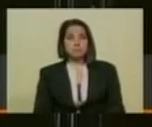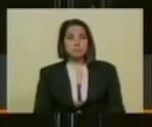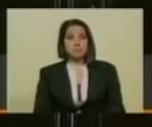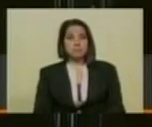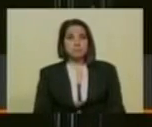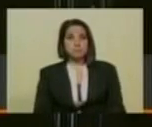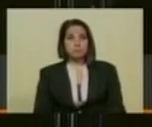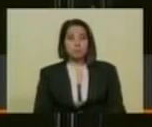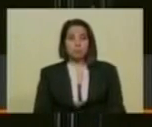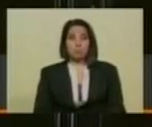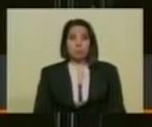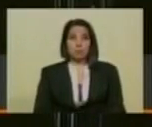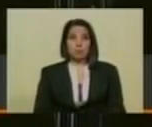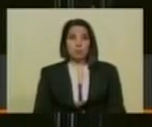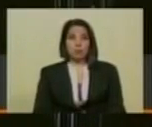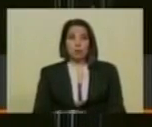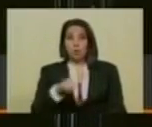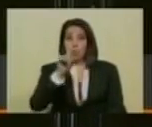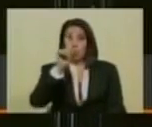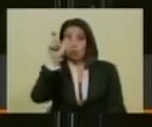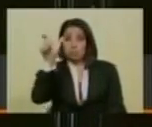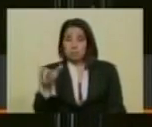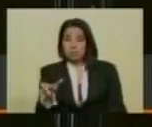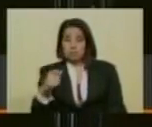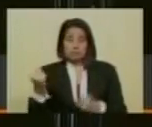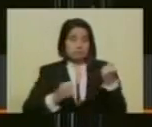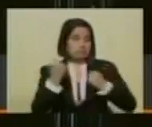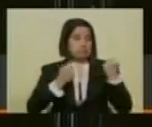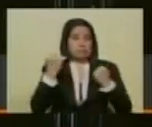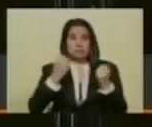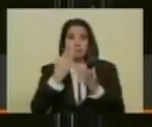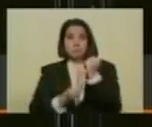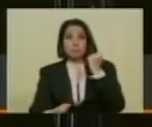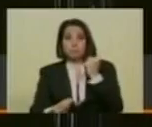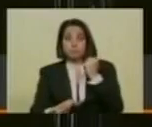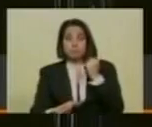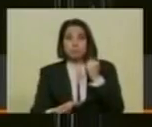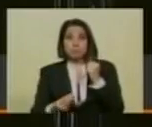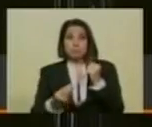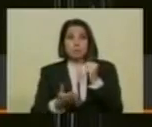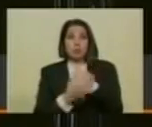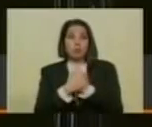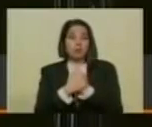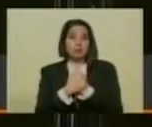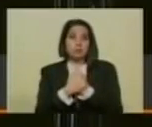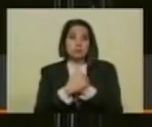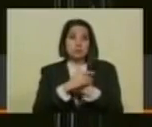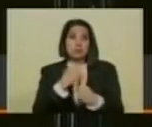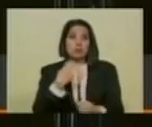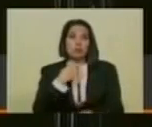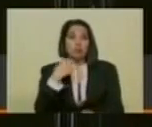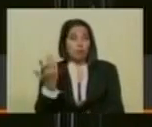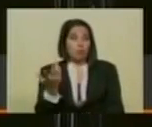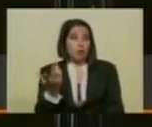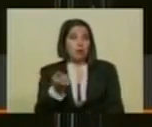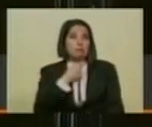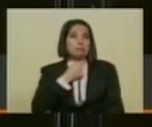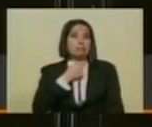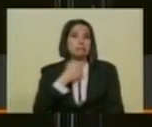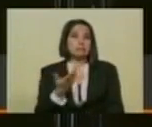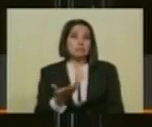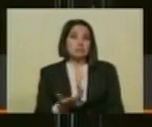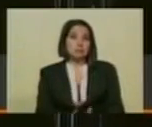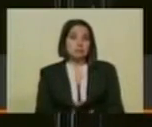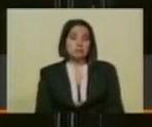Uno de ellos fue corriendito a esconderse por allí. Ustedes saben, ¿verdad? Cobardes. Son unos cobardes.